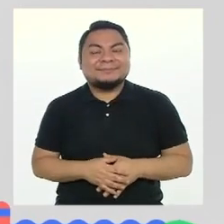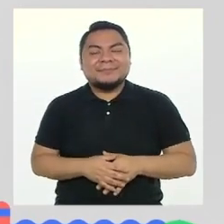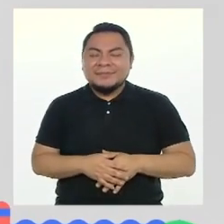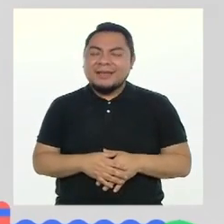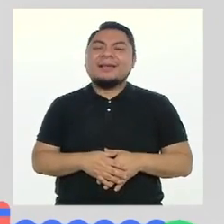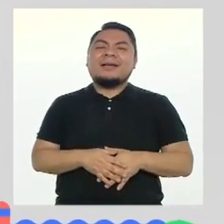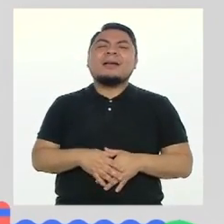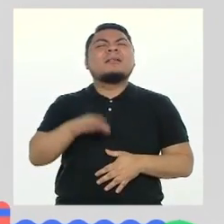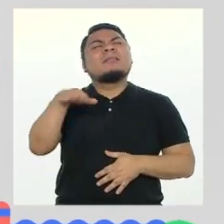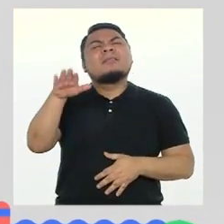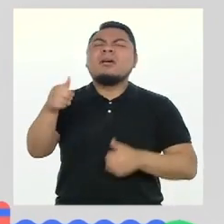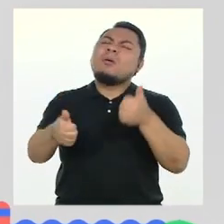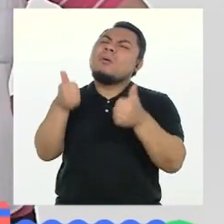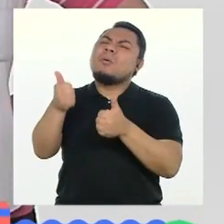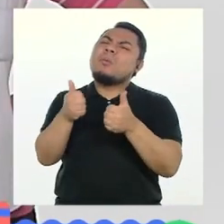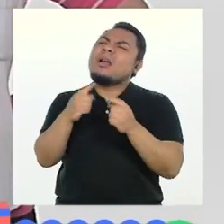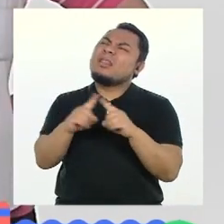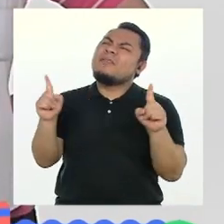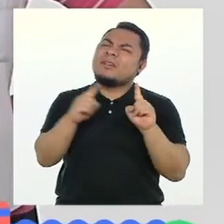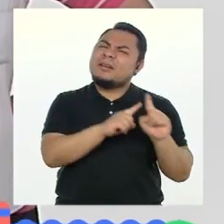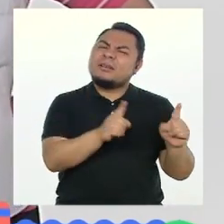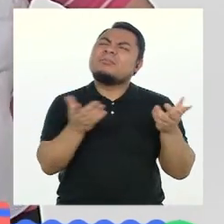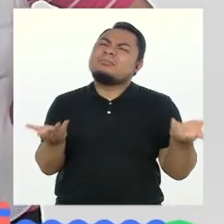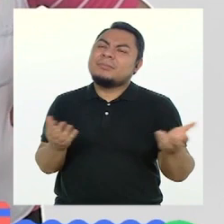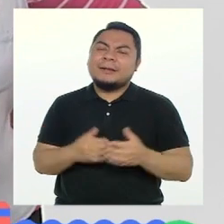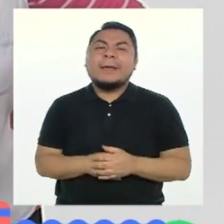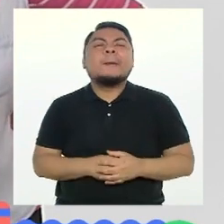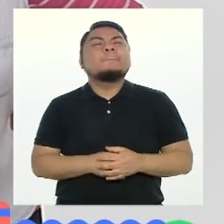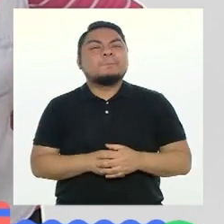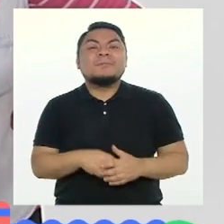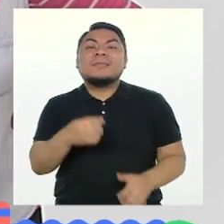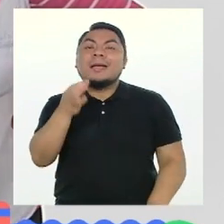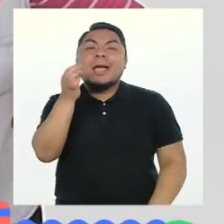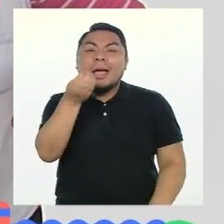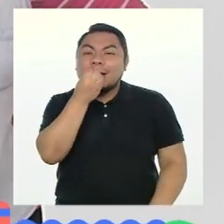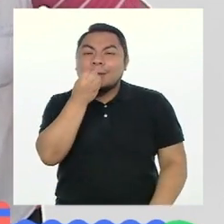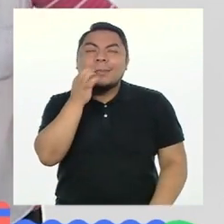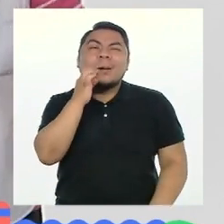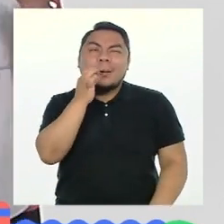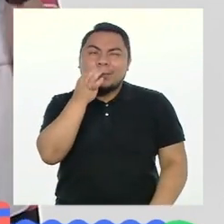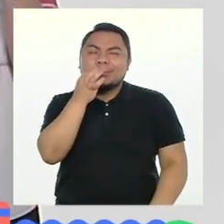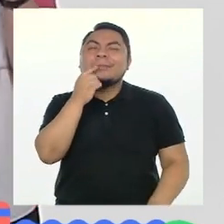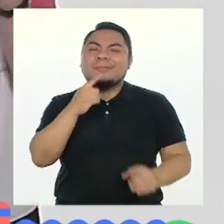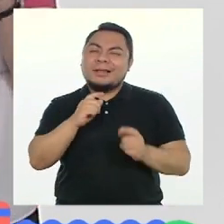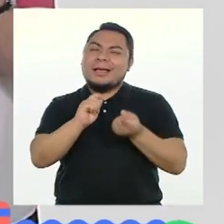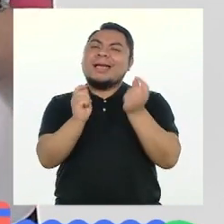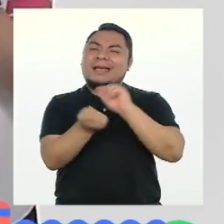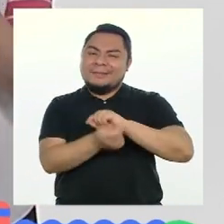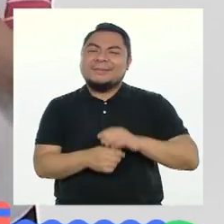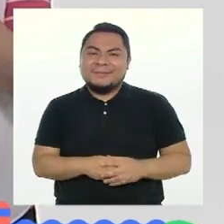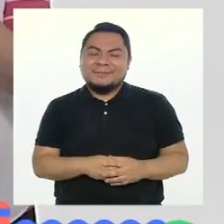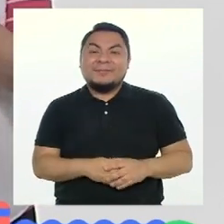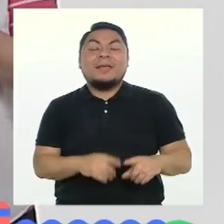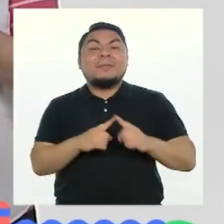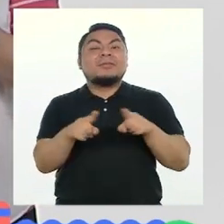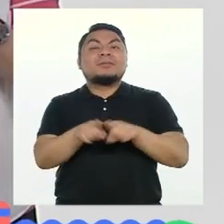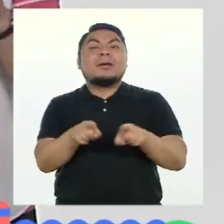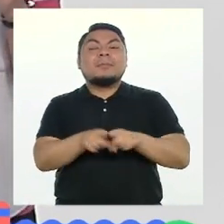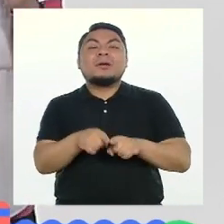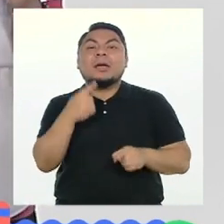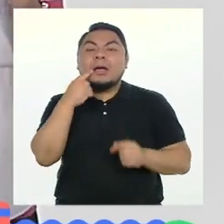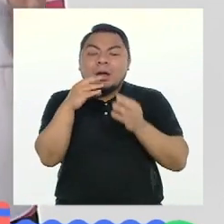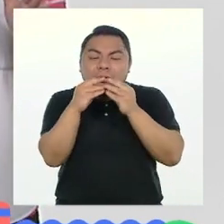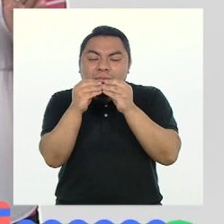¿Y cuál es la diferencia? El sabor cambia un poco, pero sobre todo la